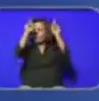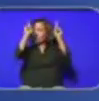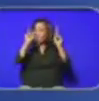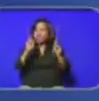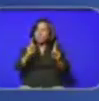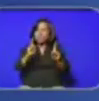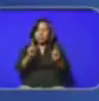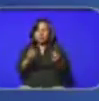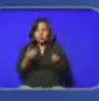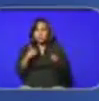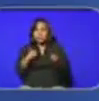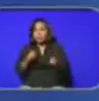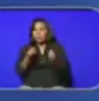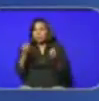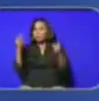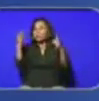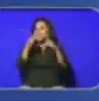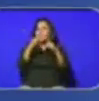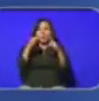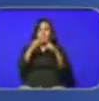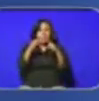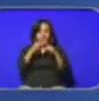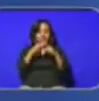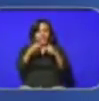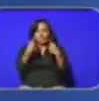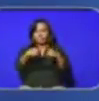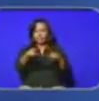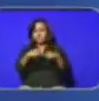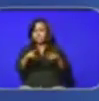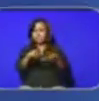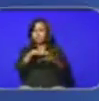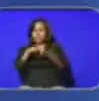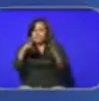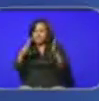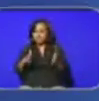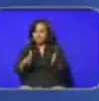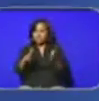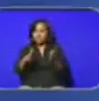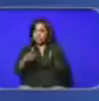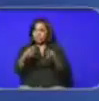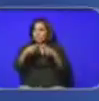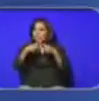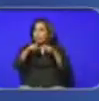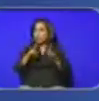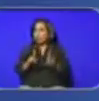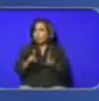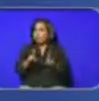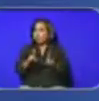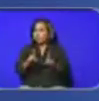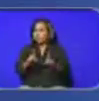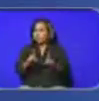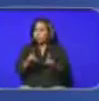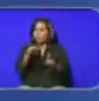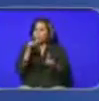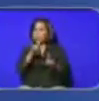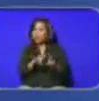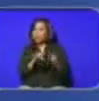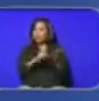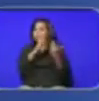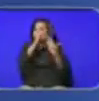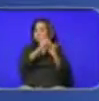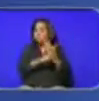a niveles de media, de premedia, a niveles universitarios, pero lo que le da frescura a este proyecto es que se puede partir de